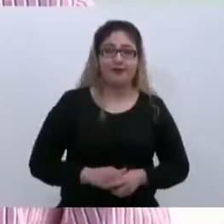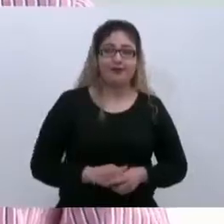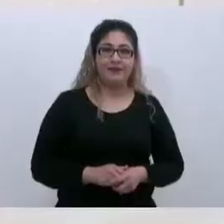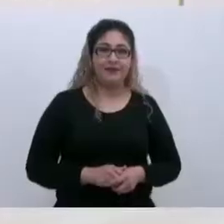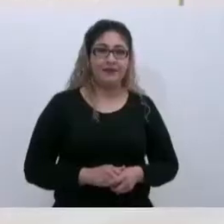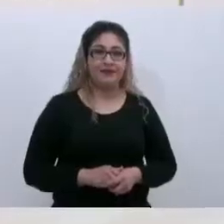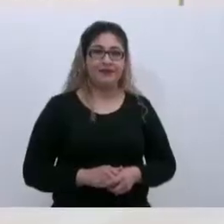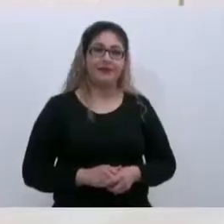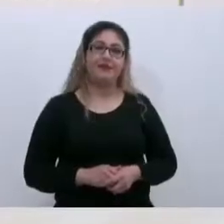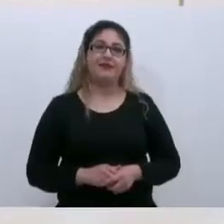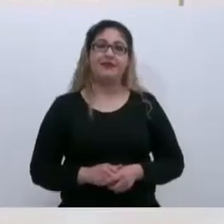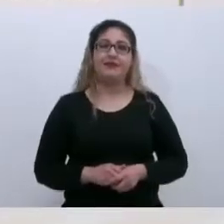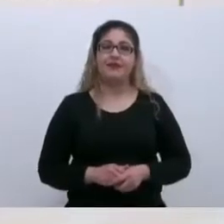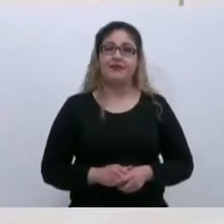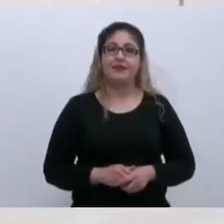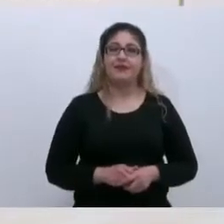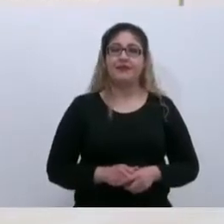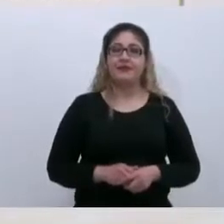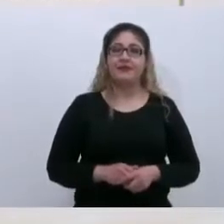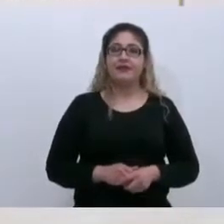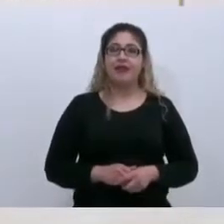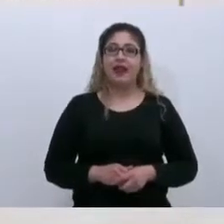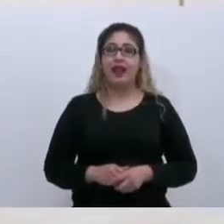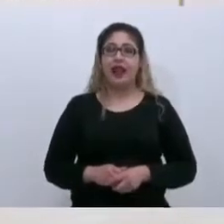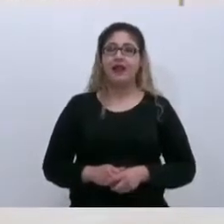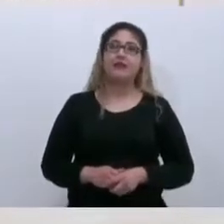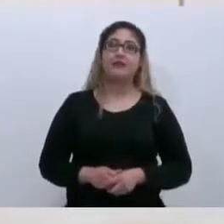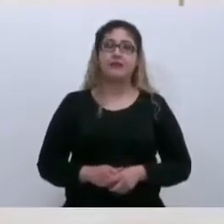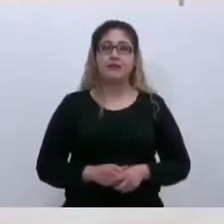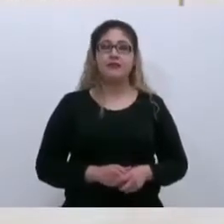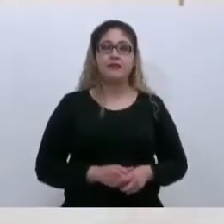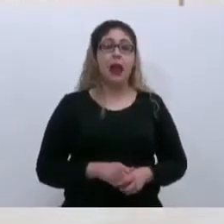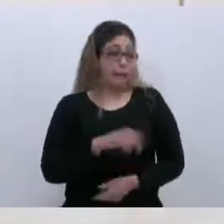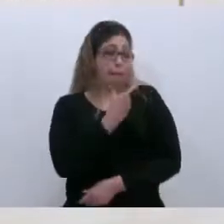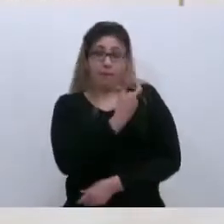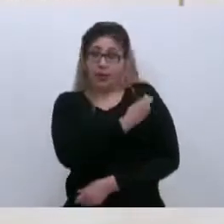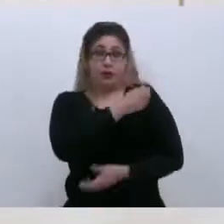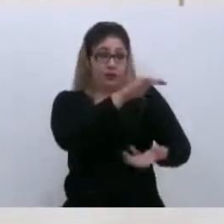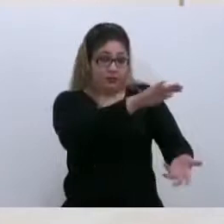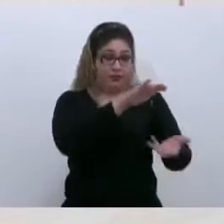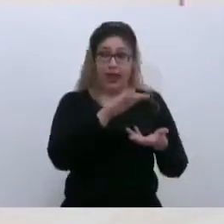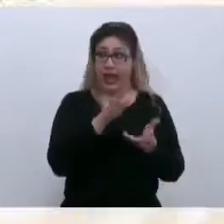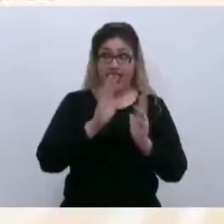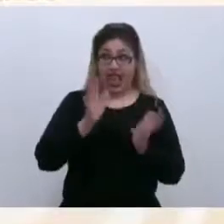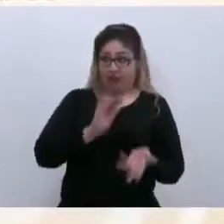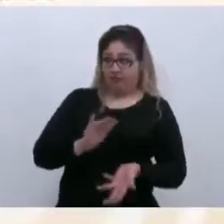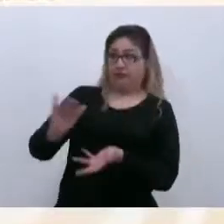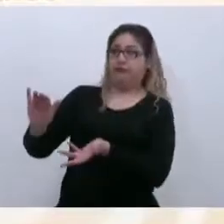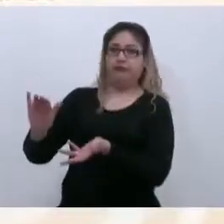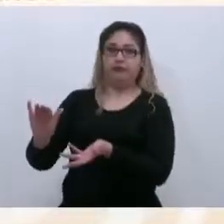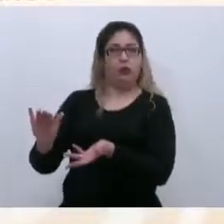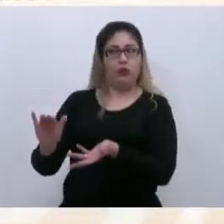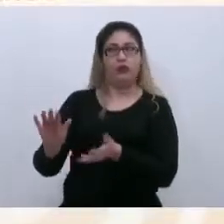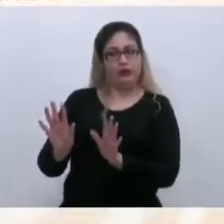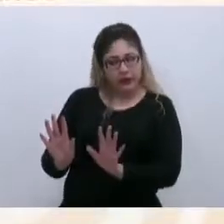no se resuelve el asunto, y consideramos en política a